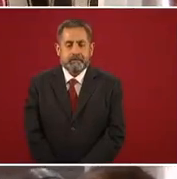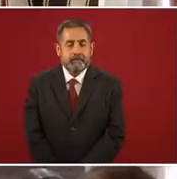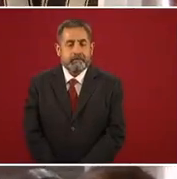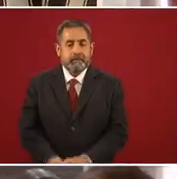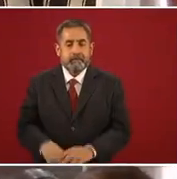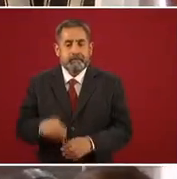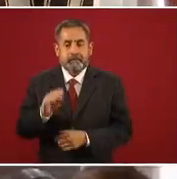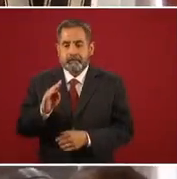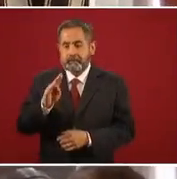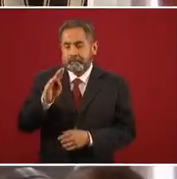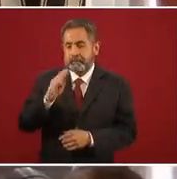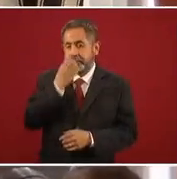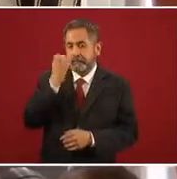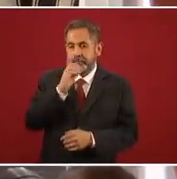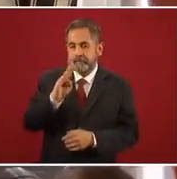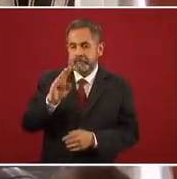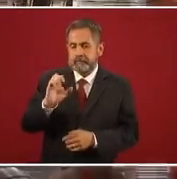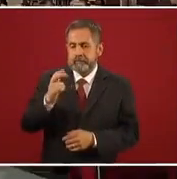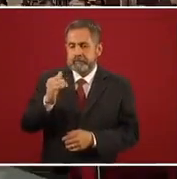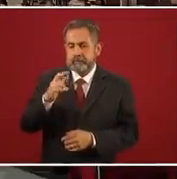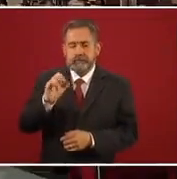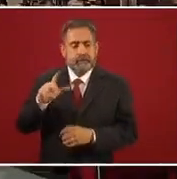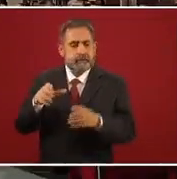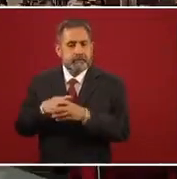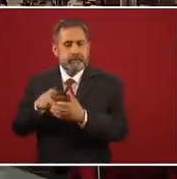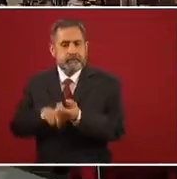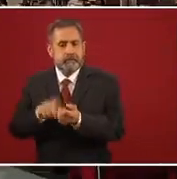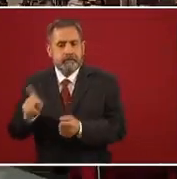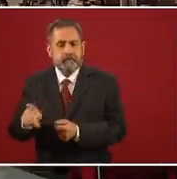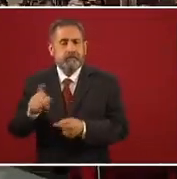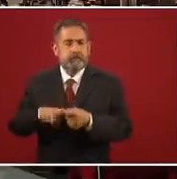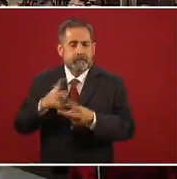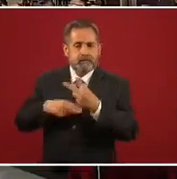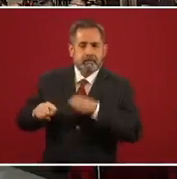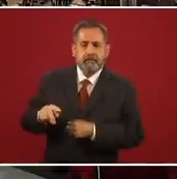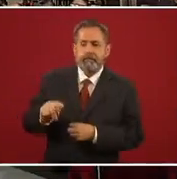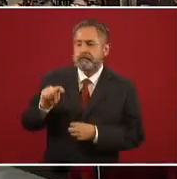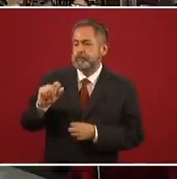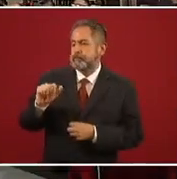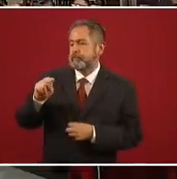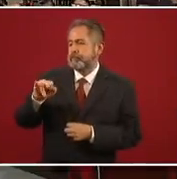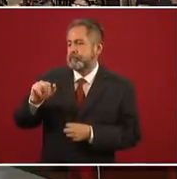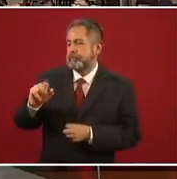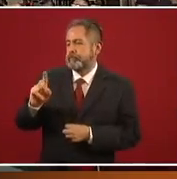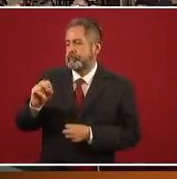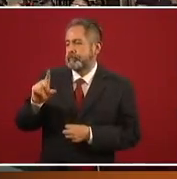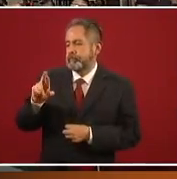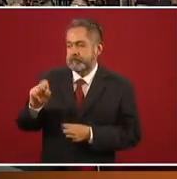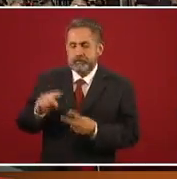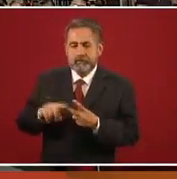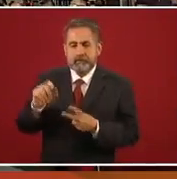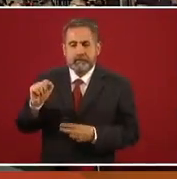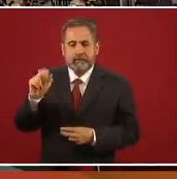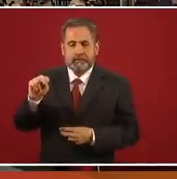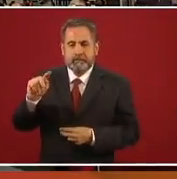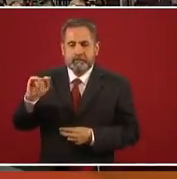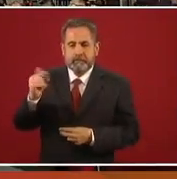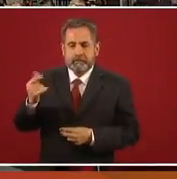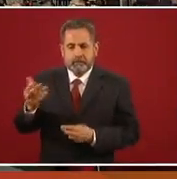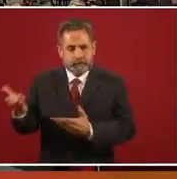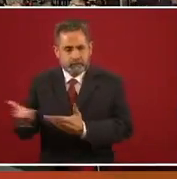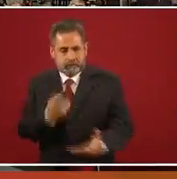al bachillerato musical de Sogocho, que pase Tania Dolores Martínez Santiago.